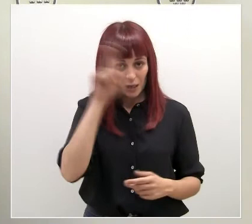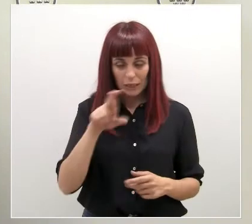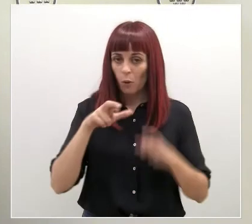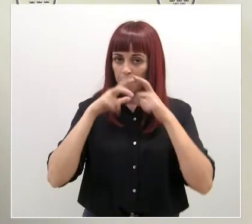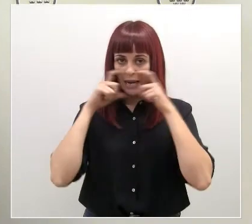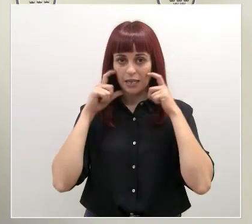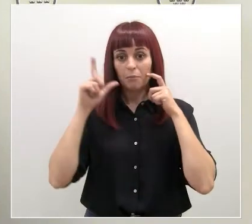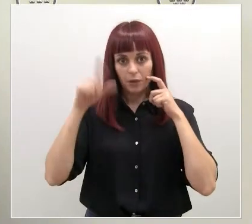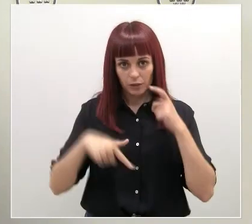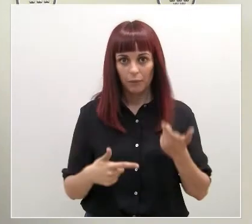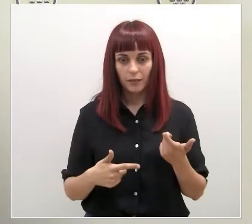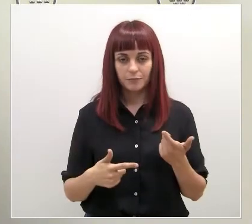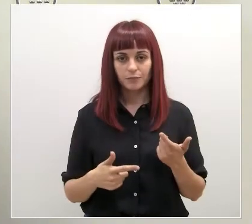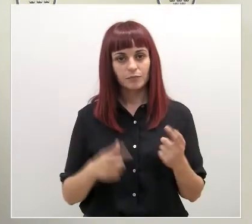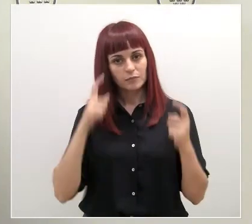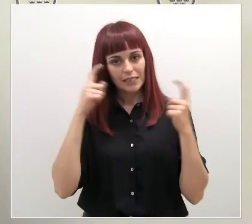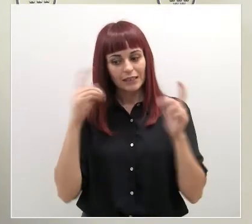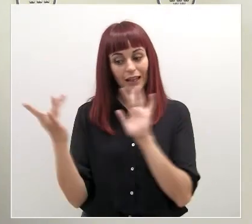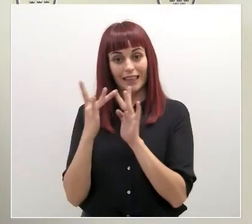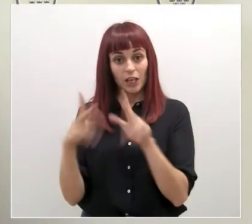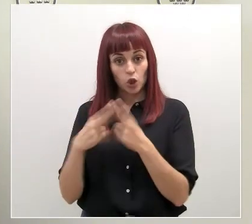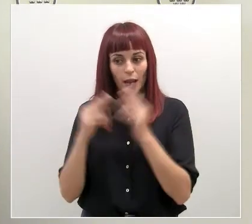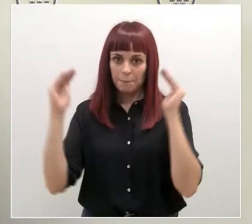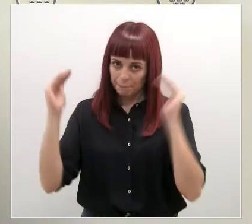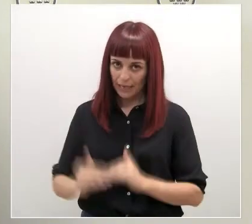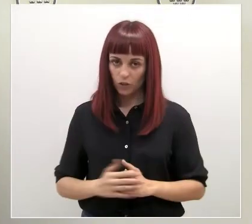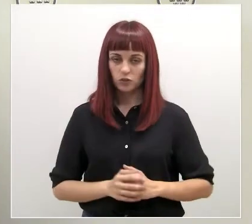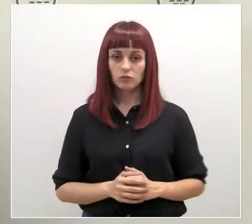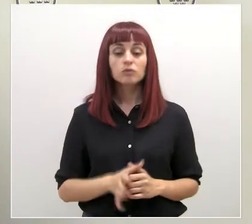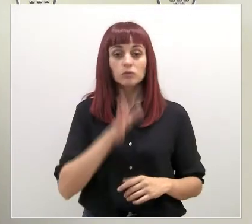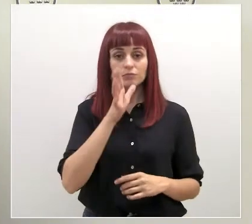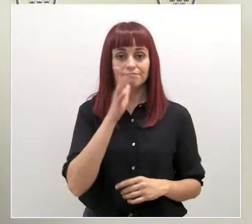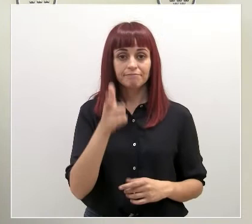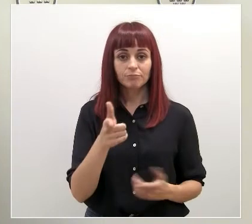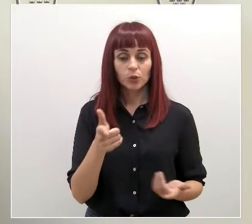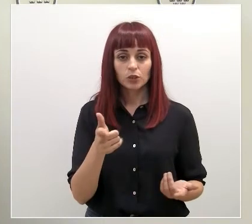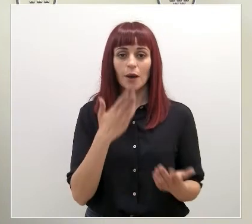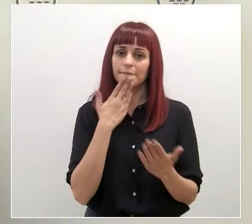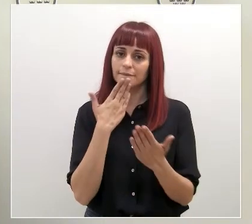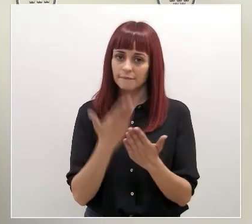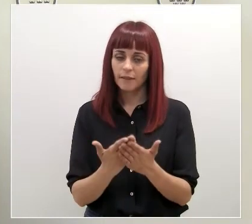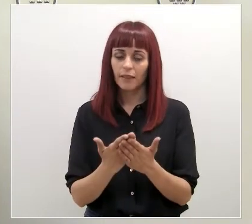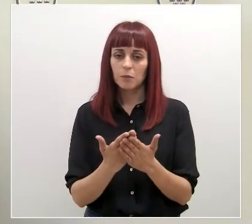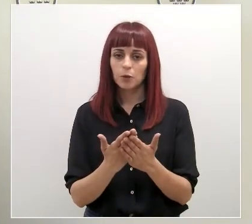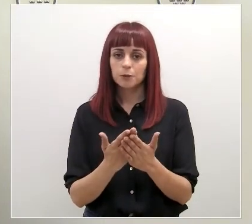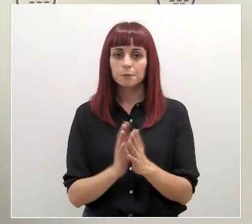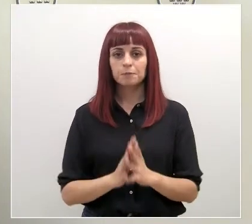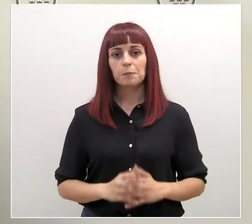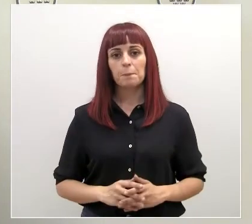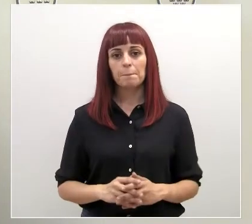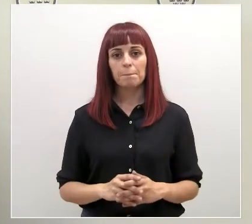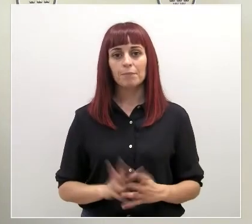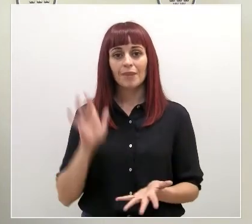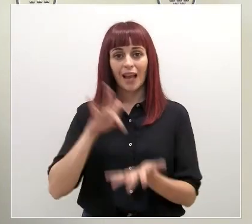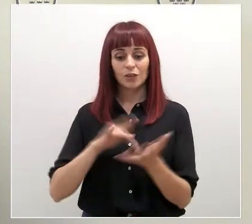pero también en disminuir al máximo la interacción social. Y esta es una razón por la que pedimos que no se hagan actos